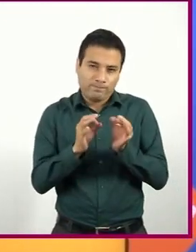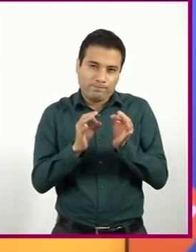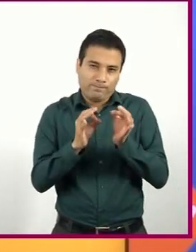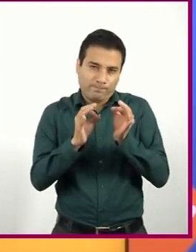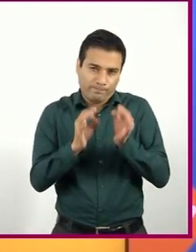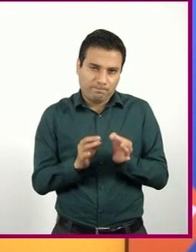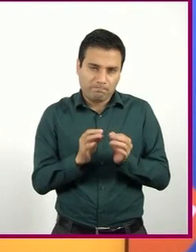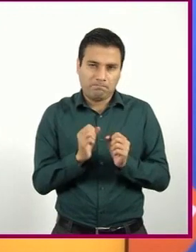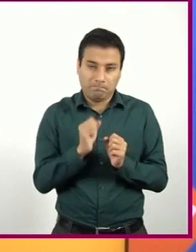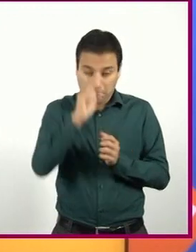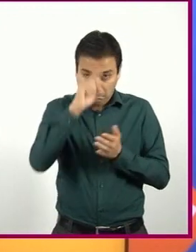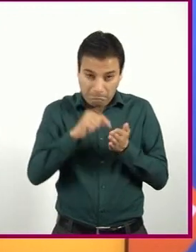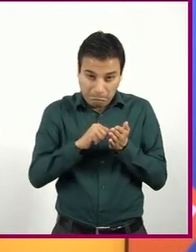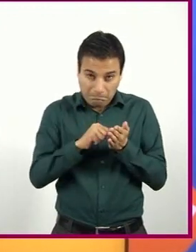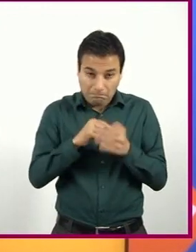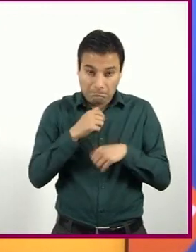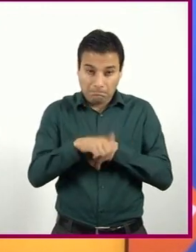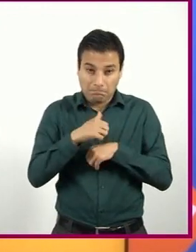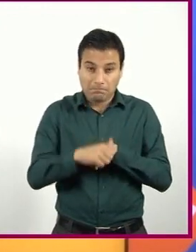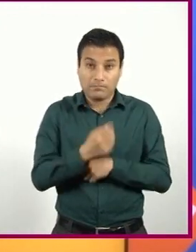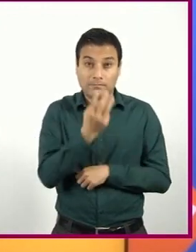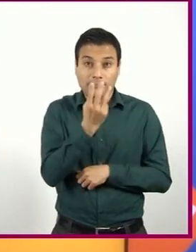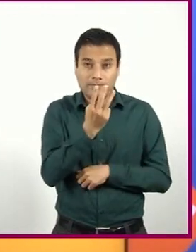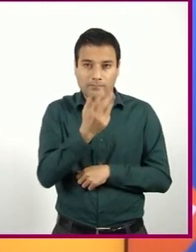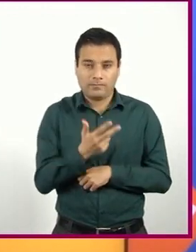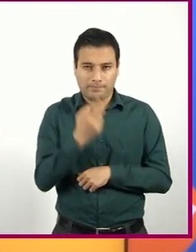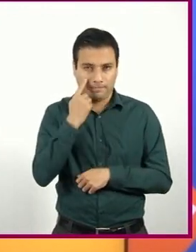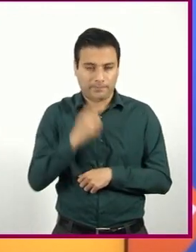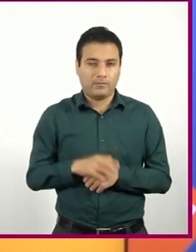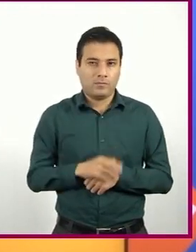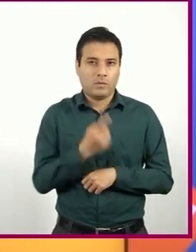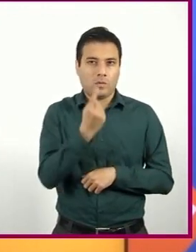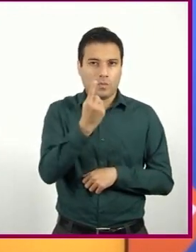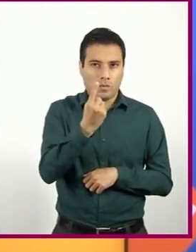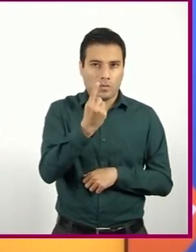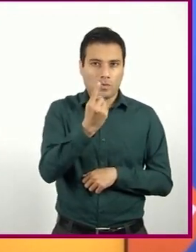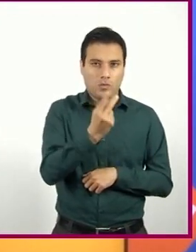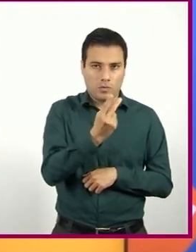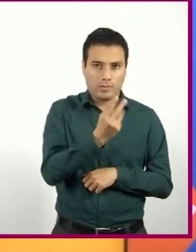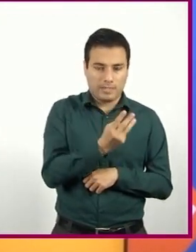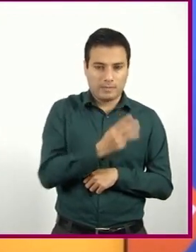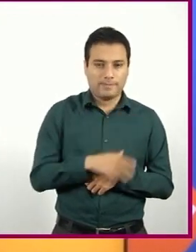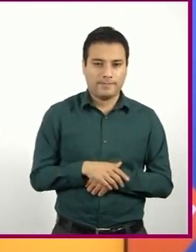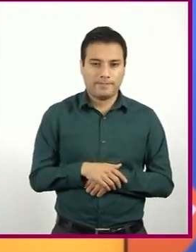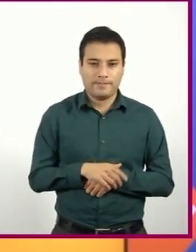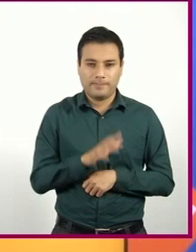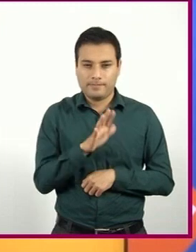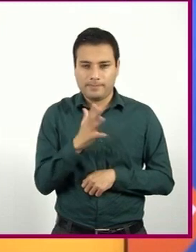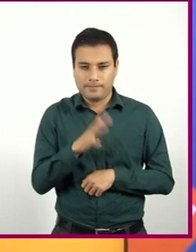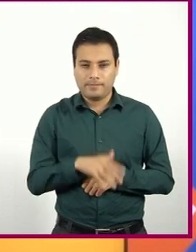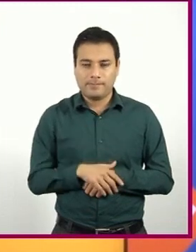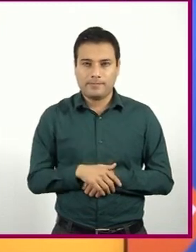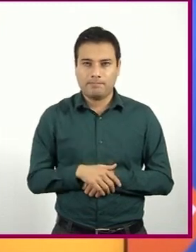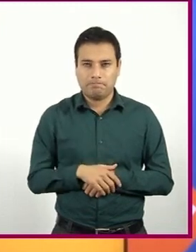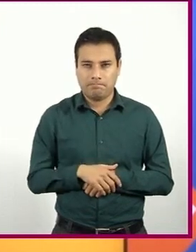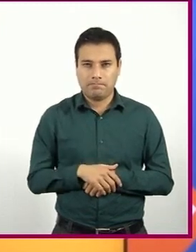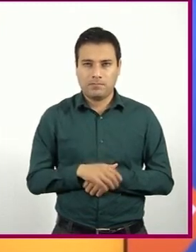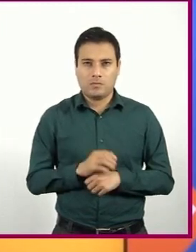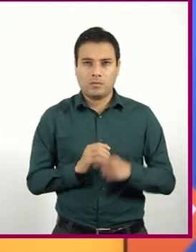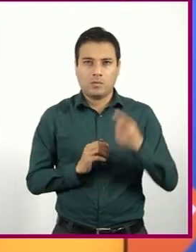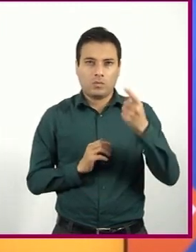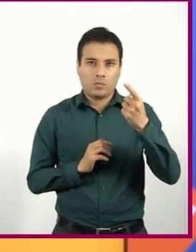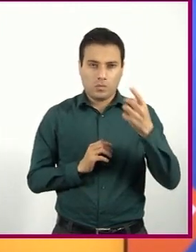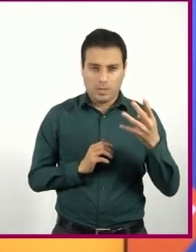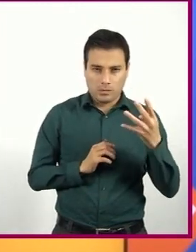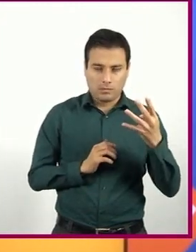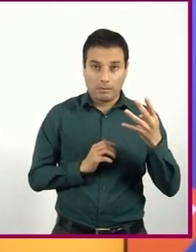fracción 3 octavos. 1, 2, 3. Está entre un cuarto. ¿Y dónde está el